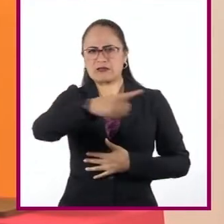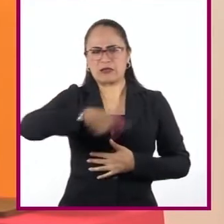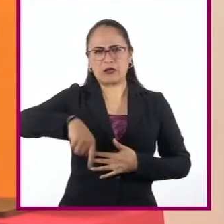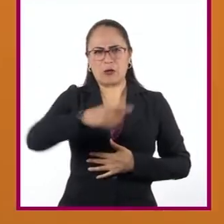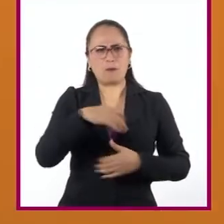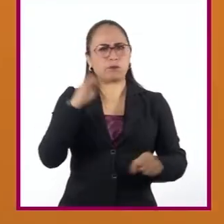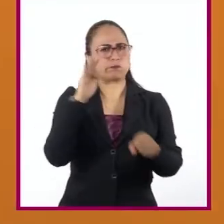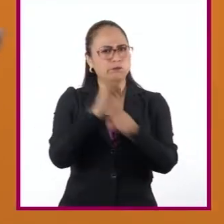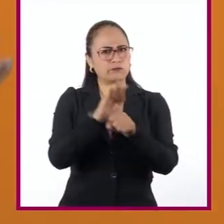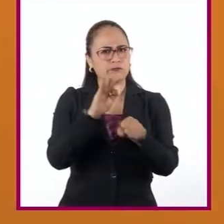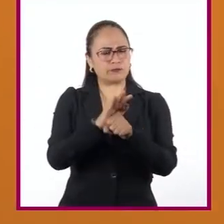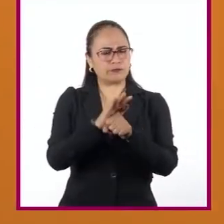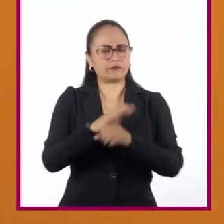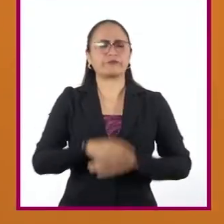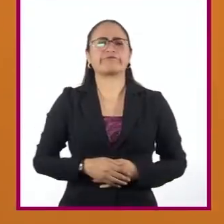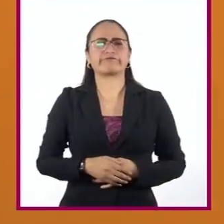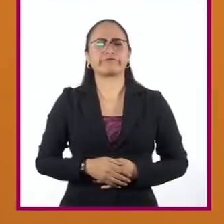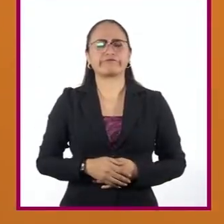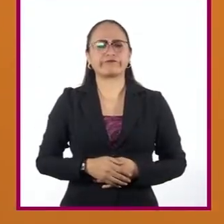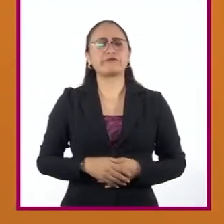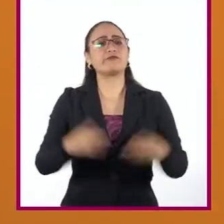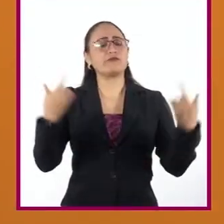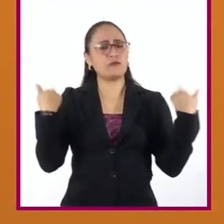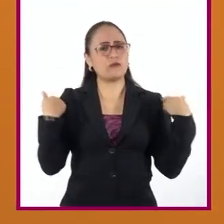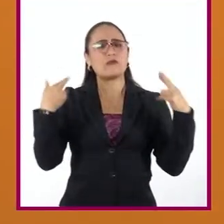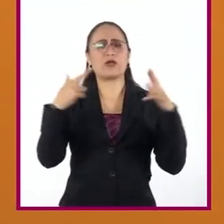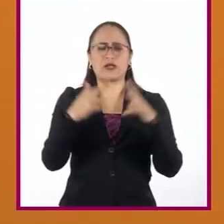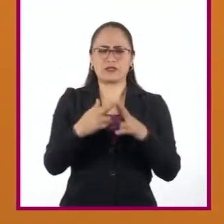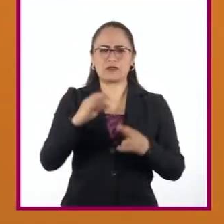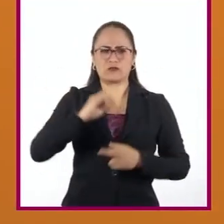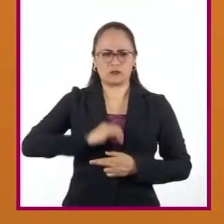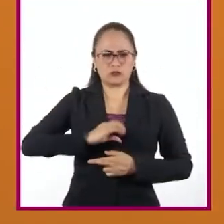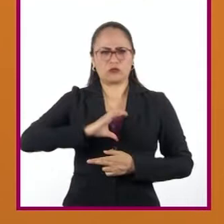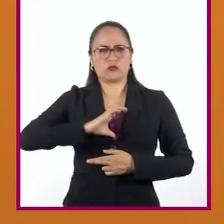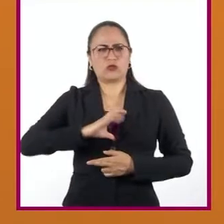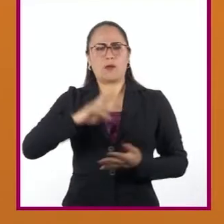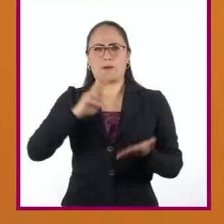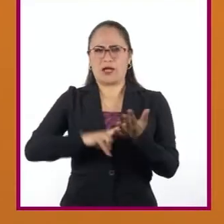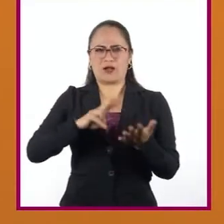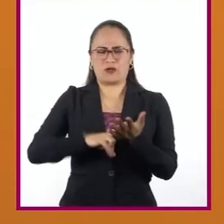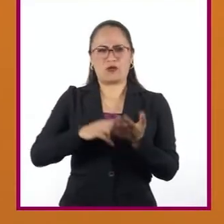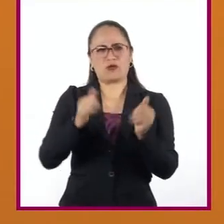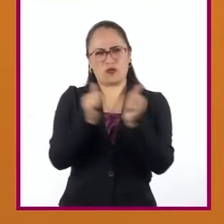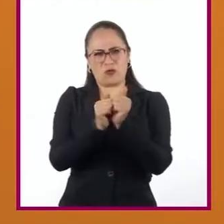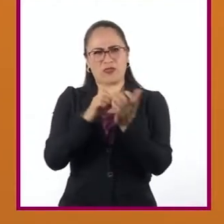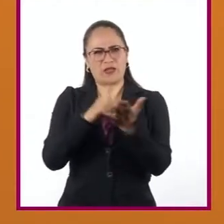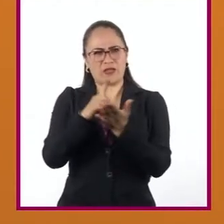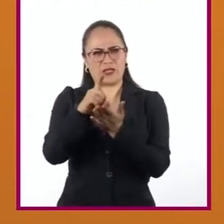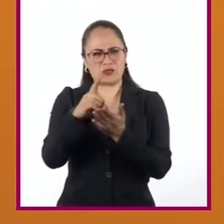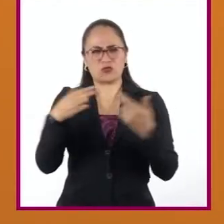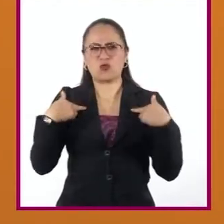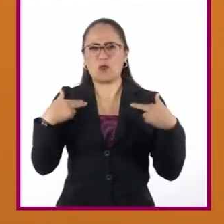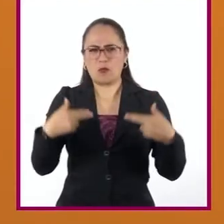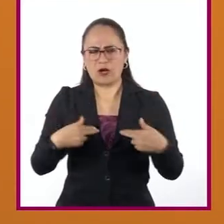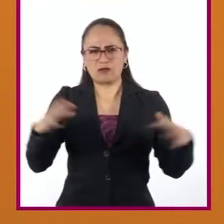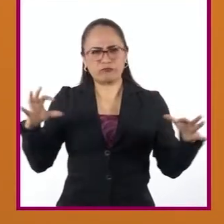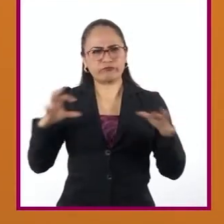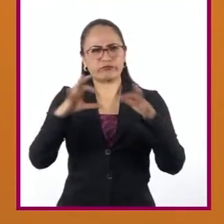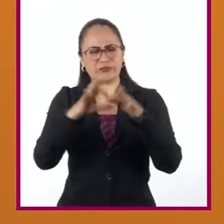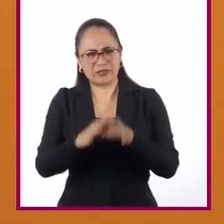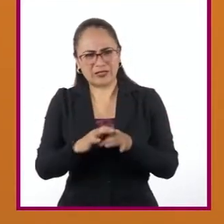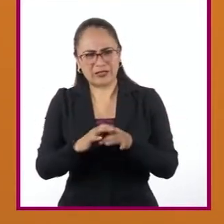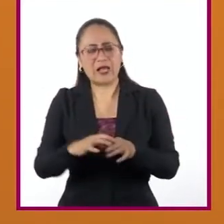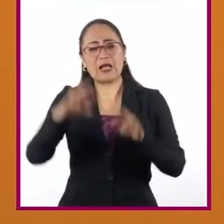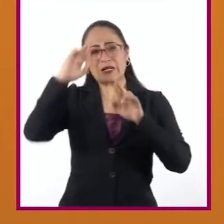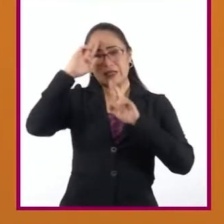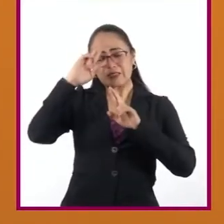demás. Maestro, ¿la dignidad y los derechos humanos se relacionan con la frase ¿el respeto